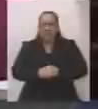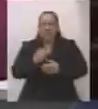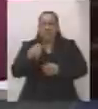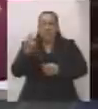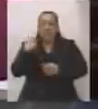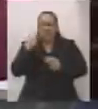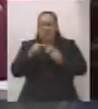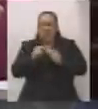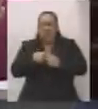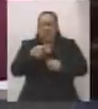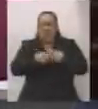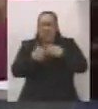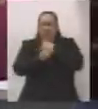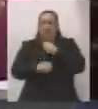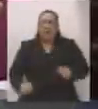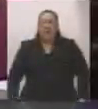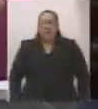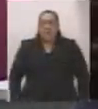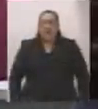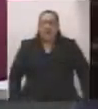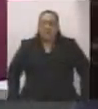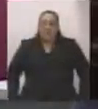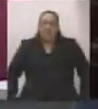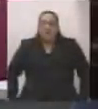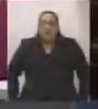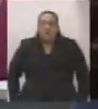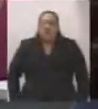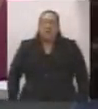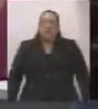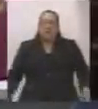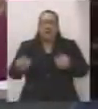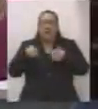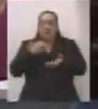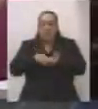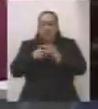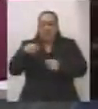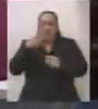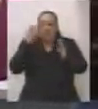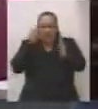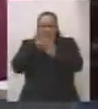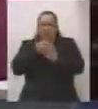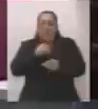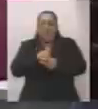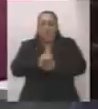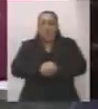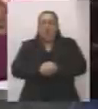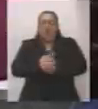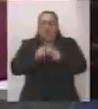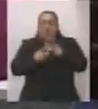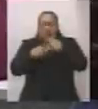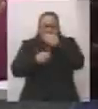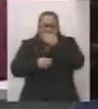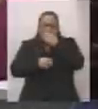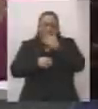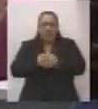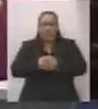vemos el caso de la inversión extranjera directa en el Perú, también ha tendido a concentrarse en unas áreas limitadas,